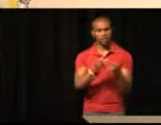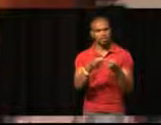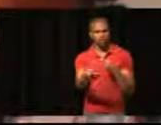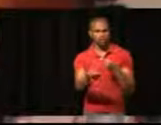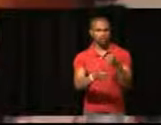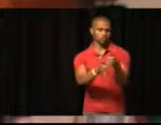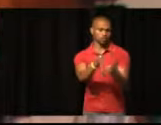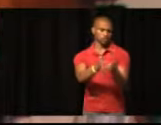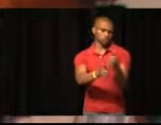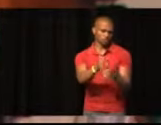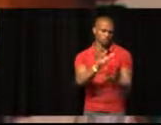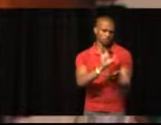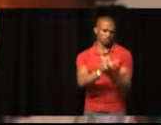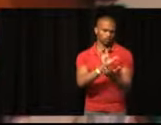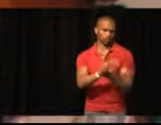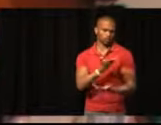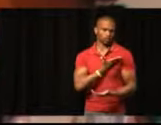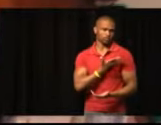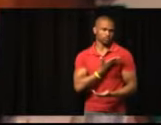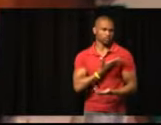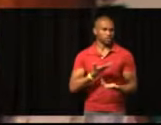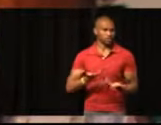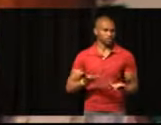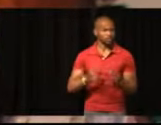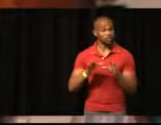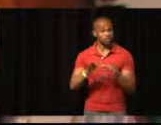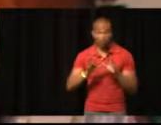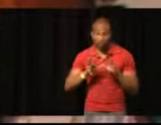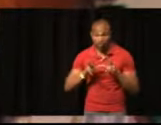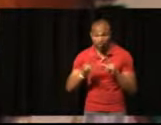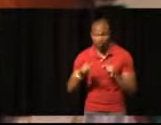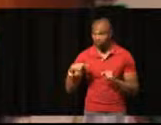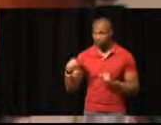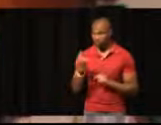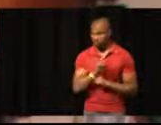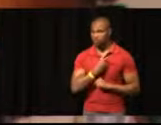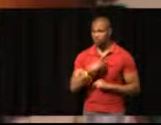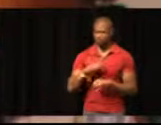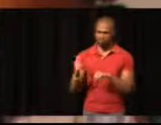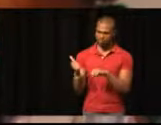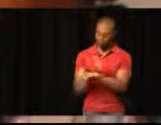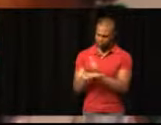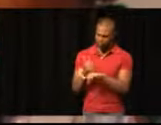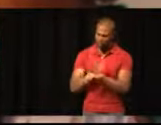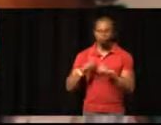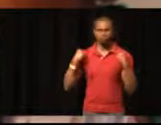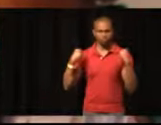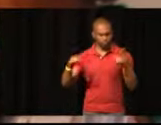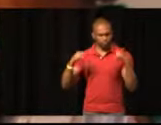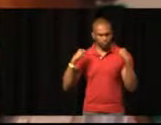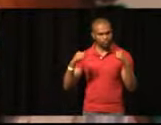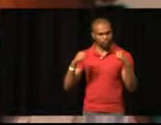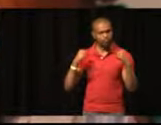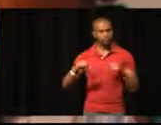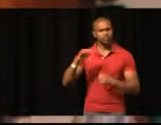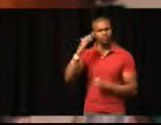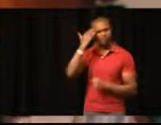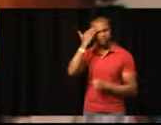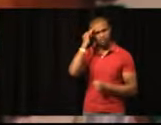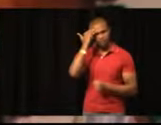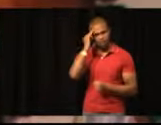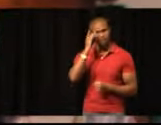de semana con mis amigos. Esto si todos nos tuviésemos, los profesionales de educación